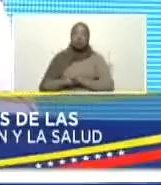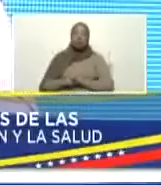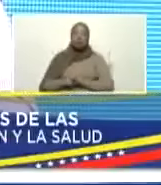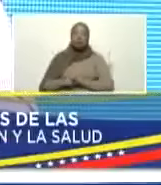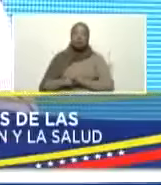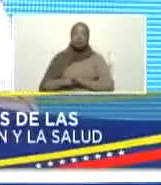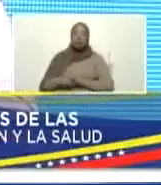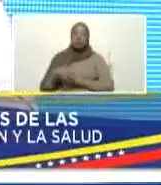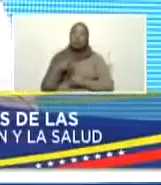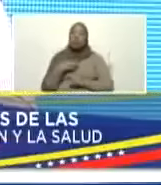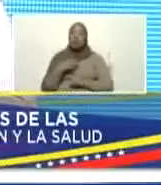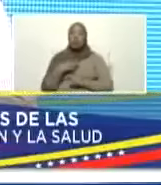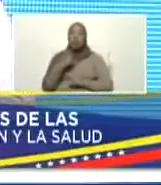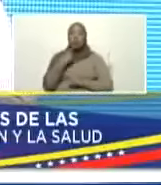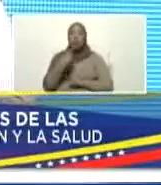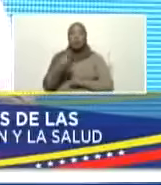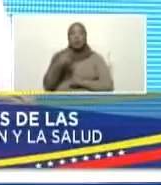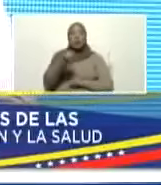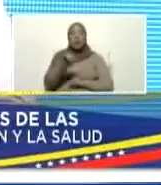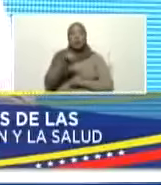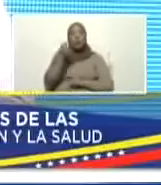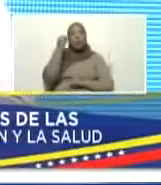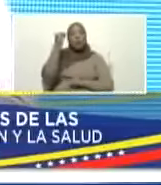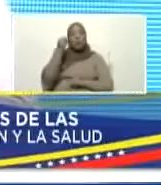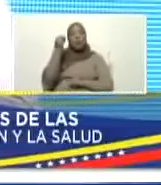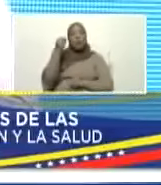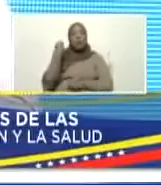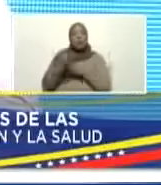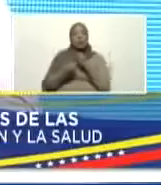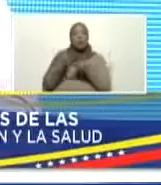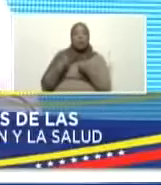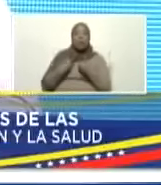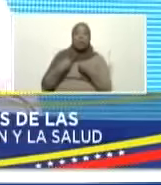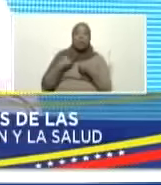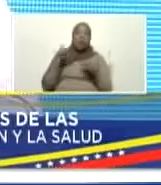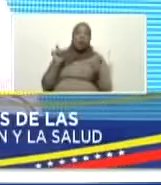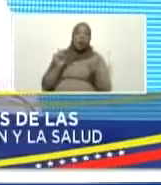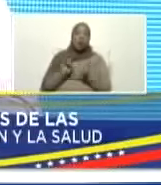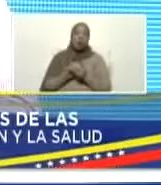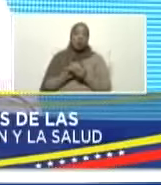Uno puede decir, y creo que es así, la vida es corta.